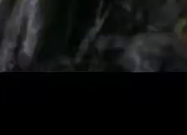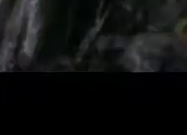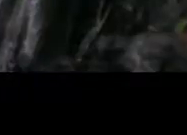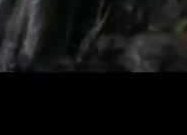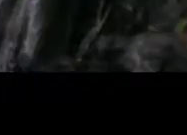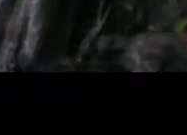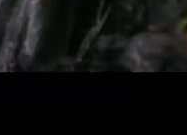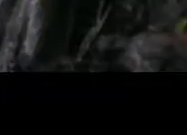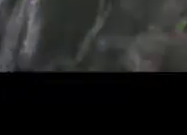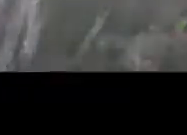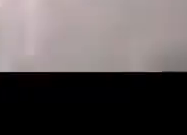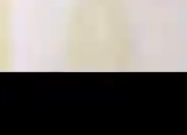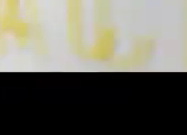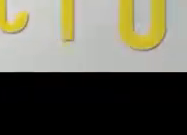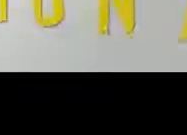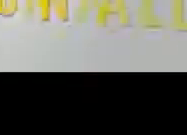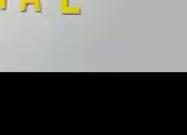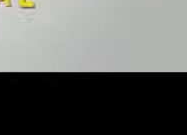fauna.